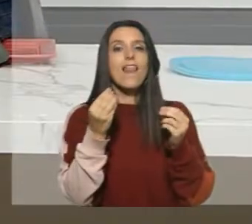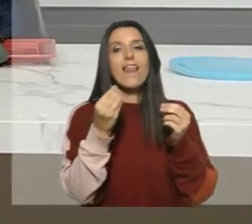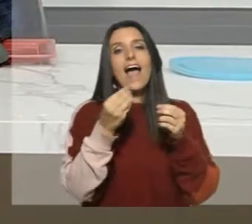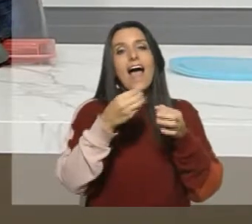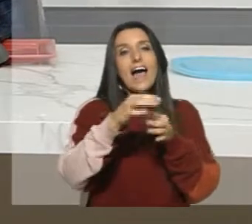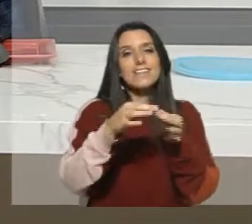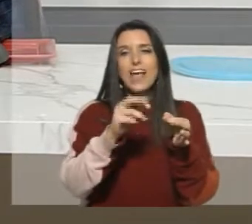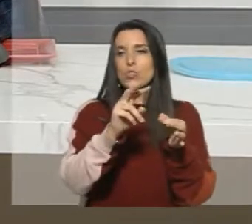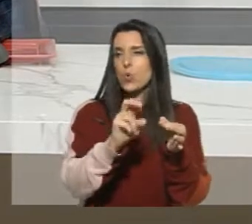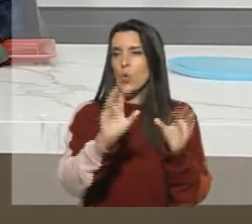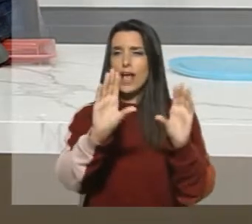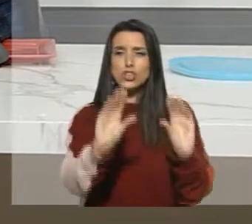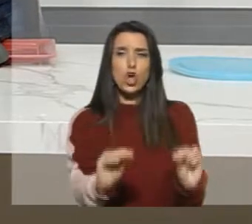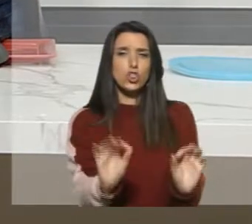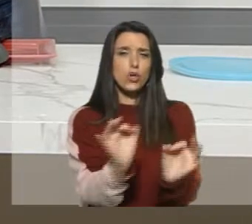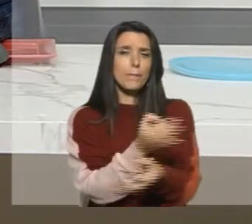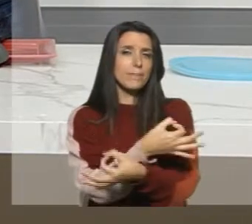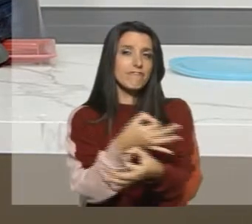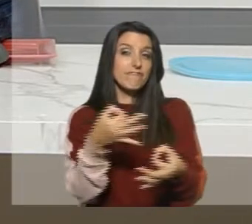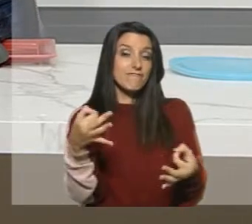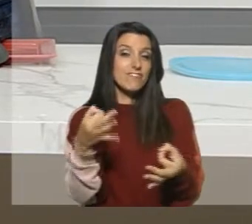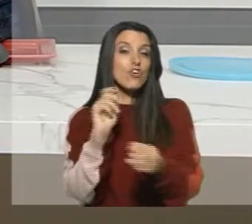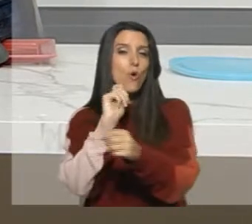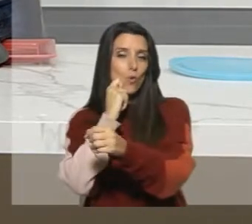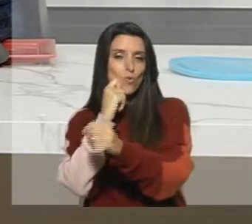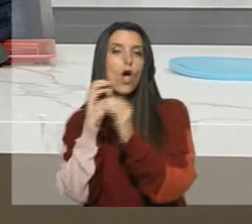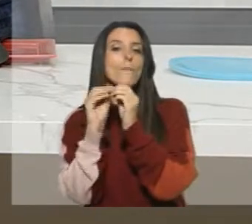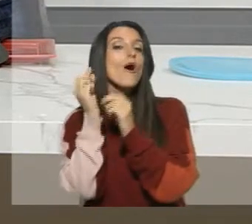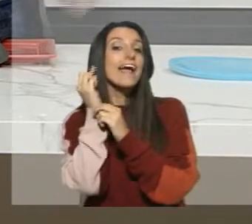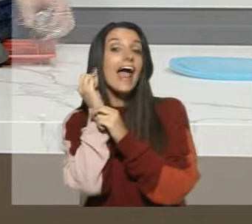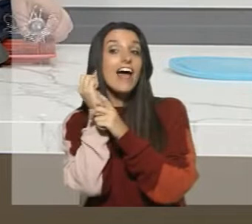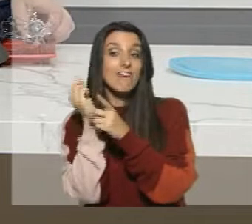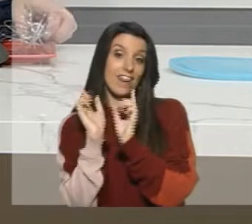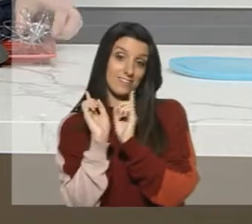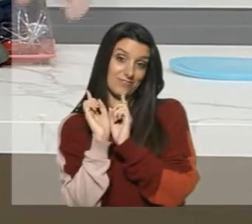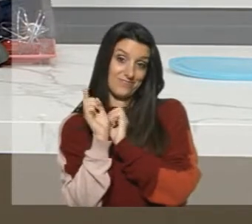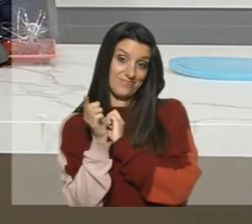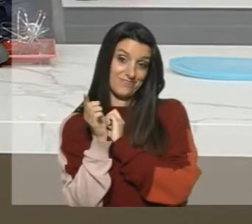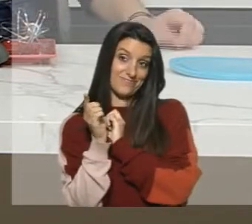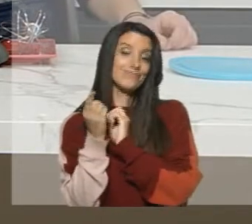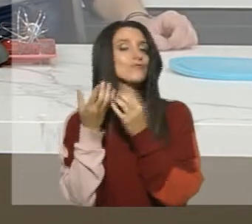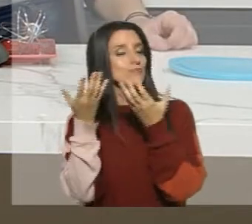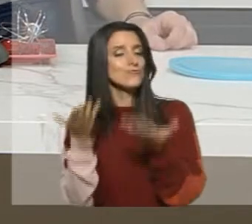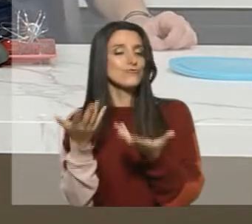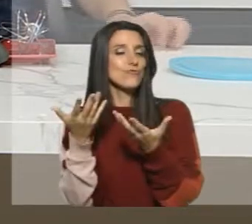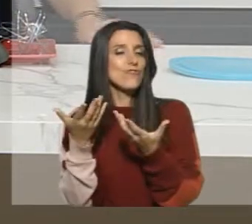¿verdad? Porque acá el compañero... De preferencia es de nuestro compañero Caravana. Más que merecido, Caravana. Te lo digo así,